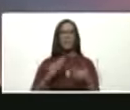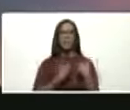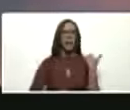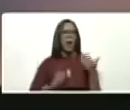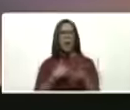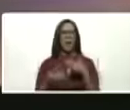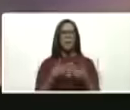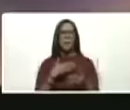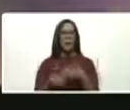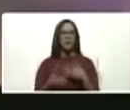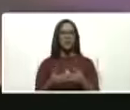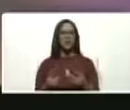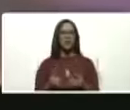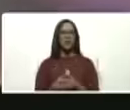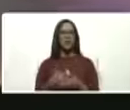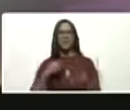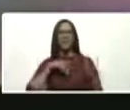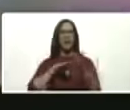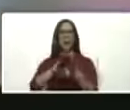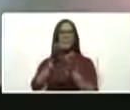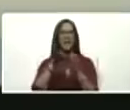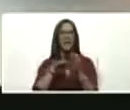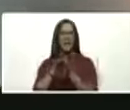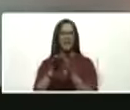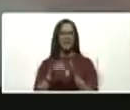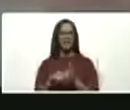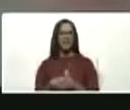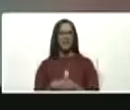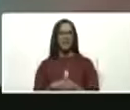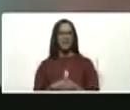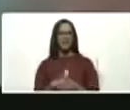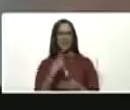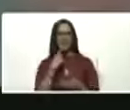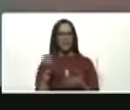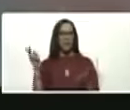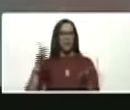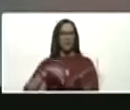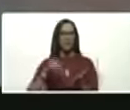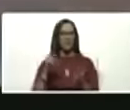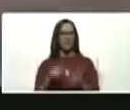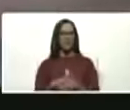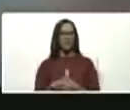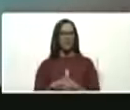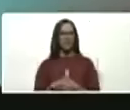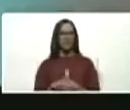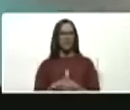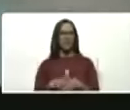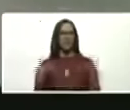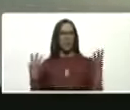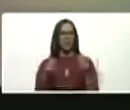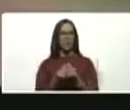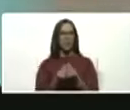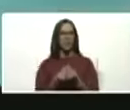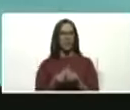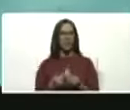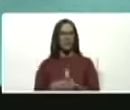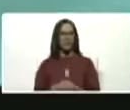no me importa, lo que vamos es para adelante. Y le dije, móntate aquí, chico, vamos juntos, Aide.